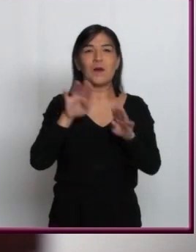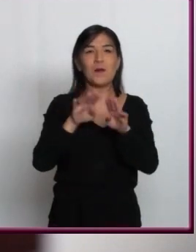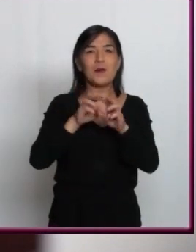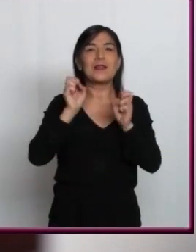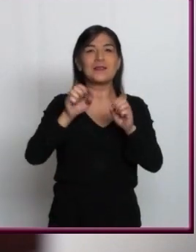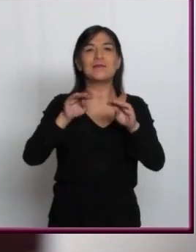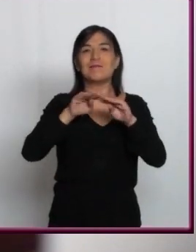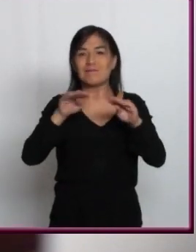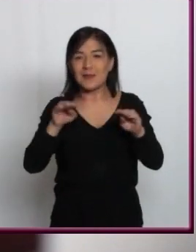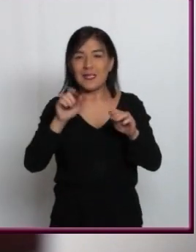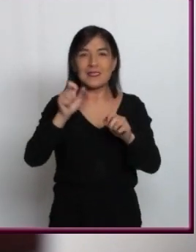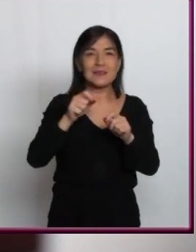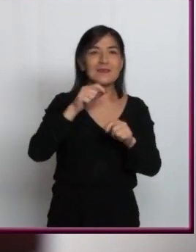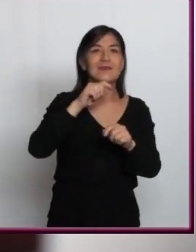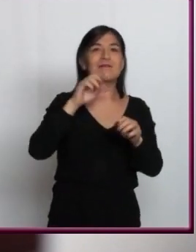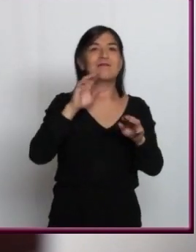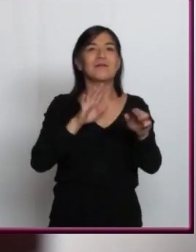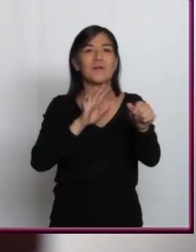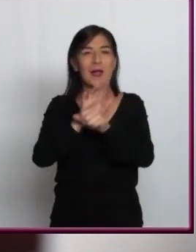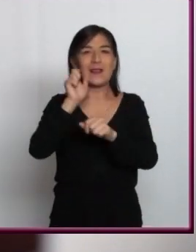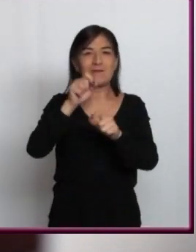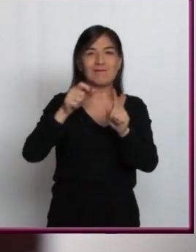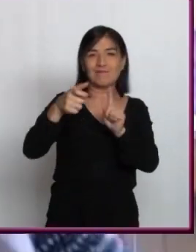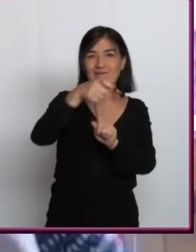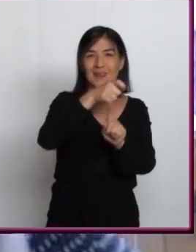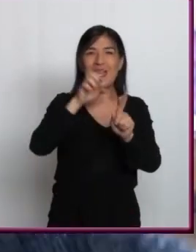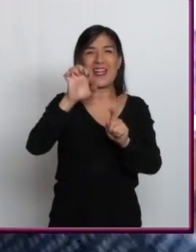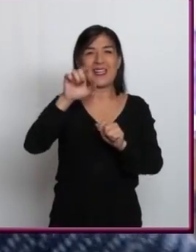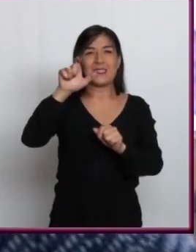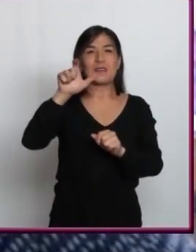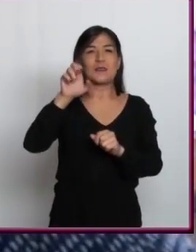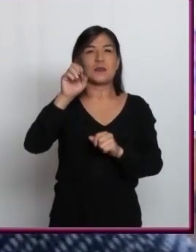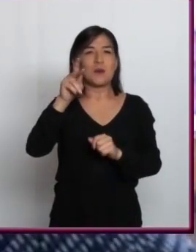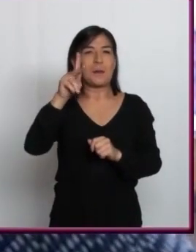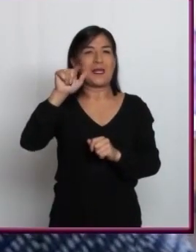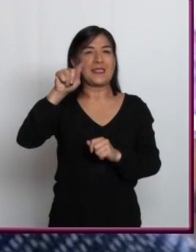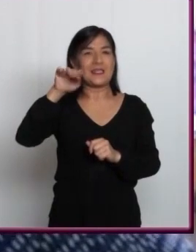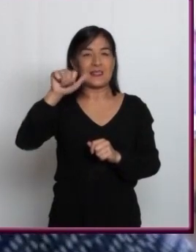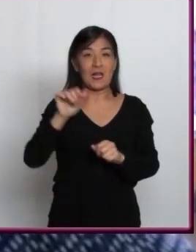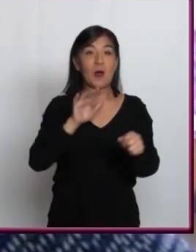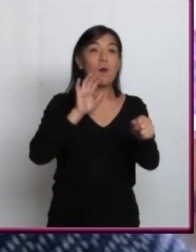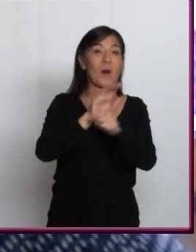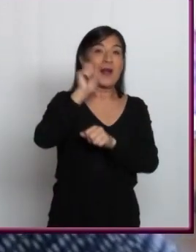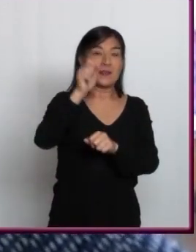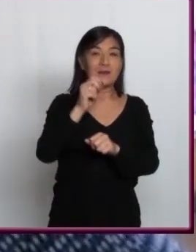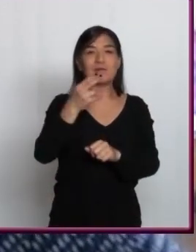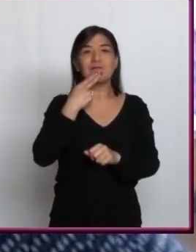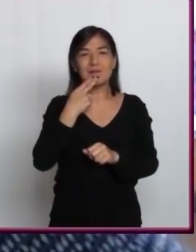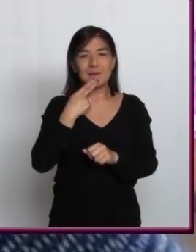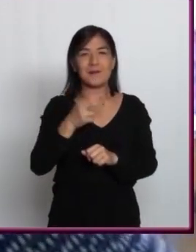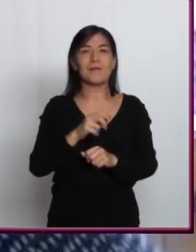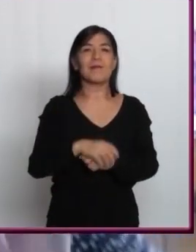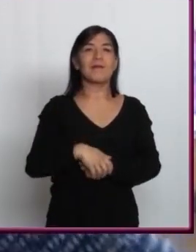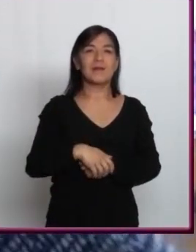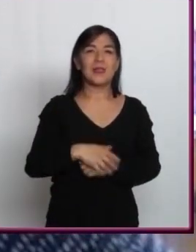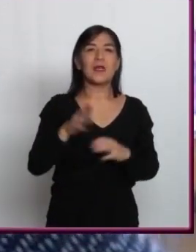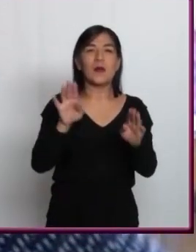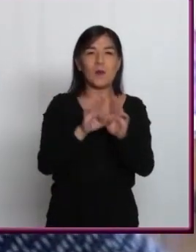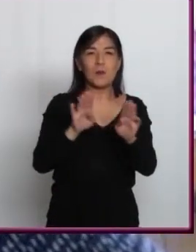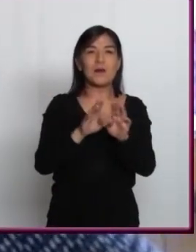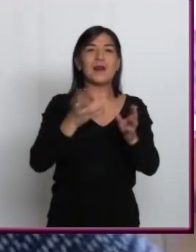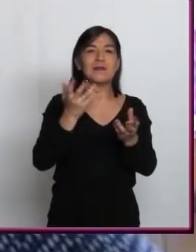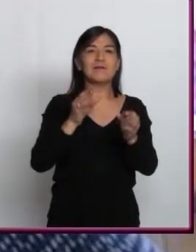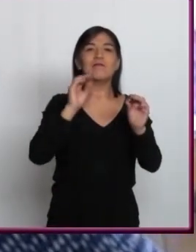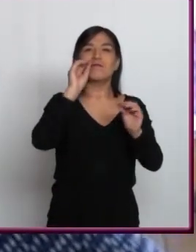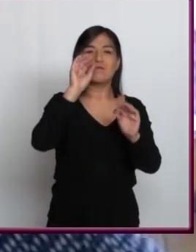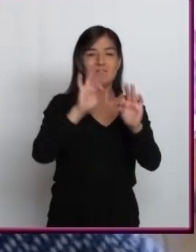la atmósfera de un exoplaneta? ¿Cuáles son los modelos que utilizamos? Pues utilizamos modelos de estructura